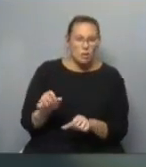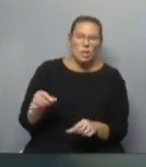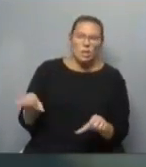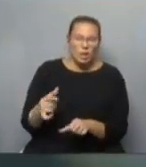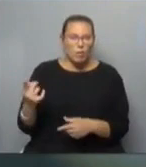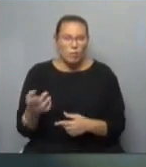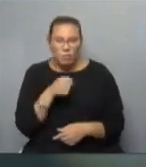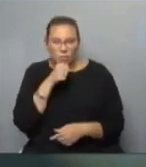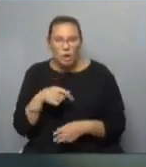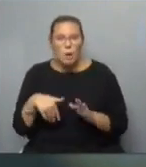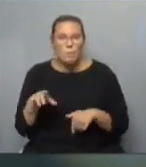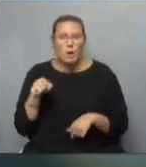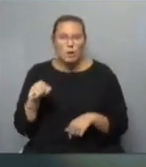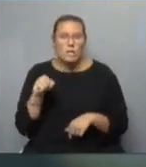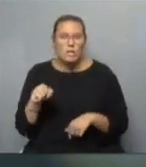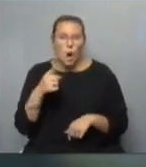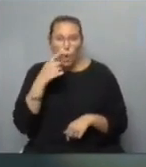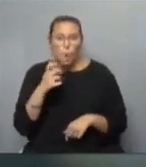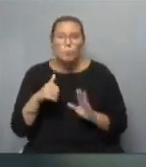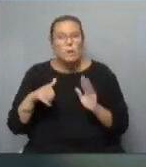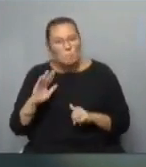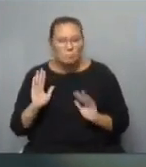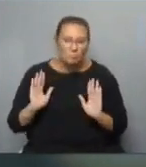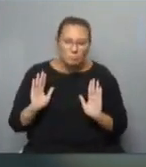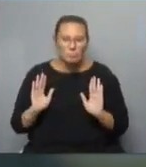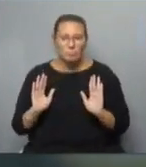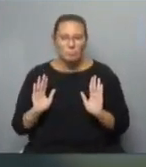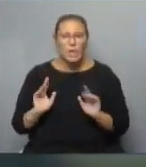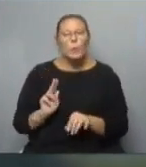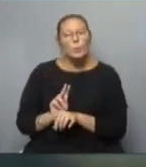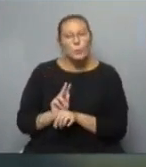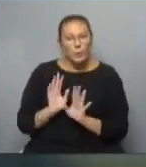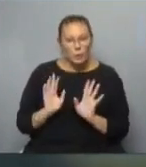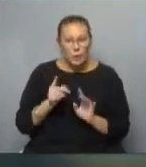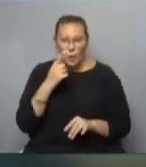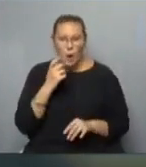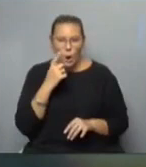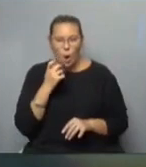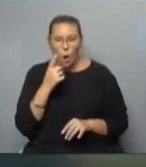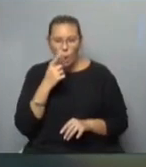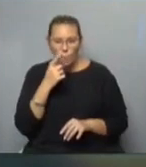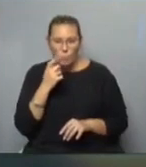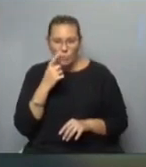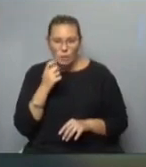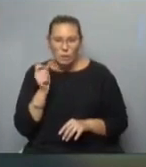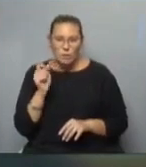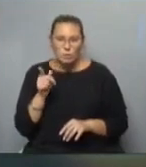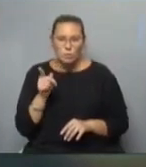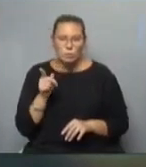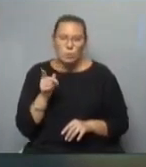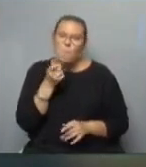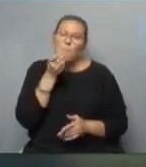ella. Sobre todo con ella. Con los hombres tienen más cuidado. Los hombres son varones y tienen sus